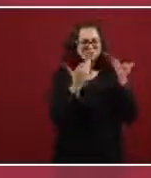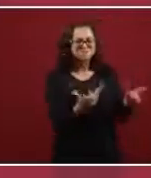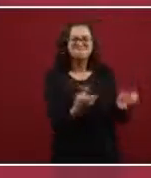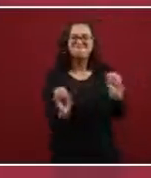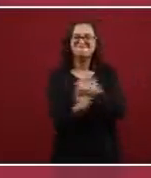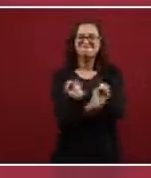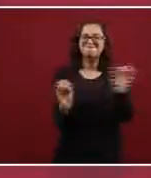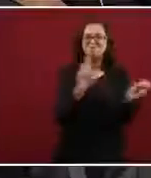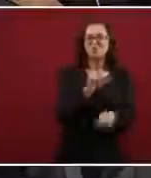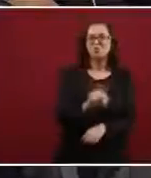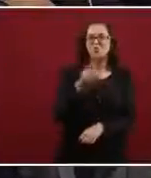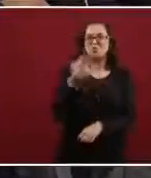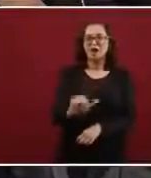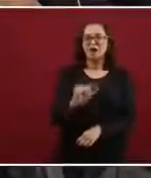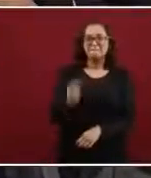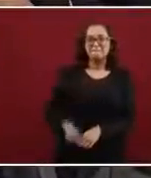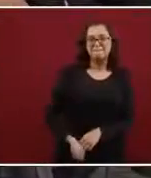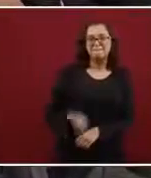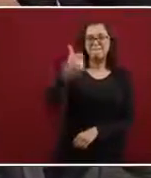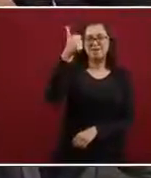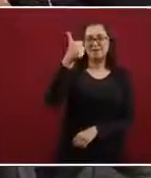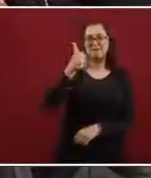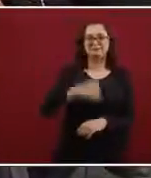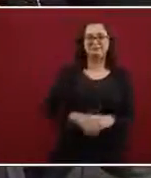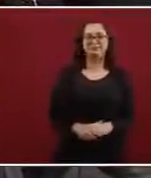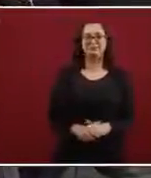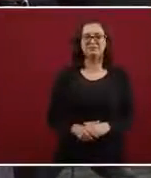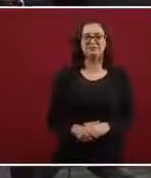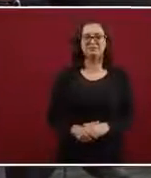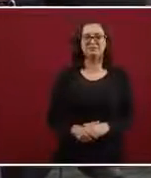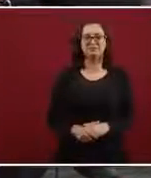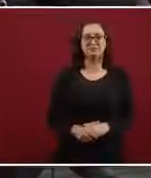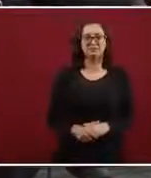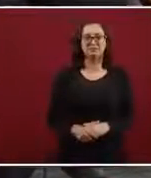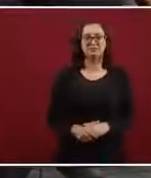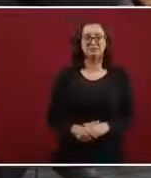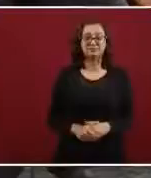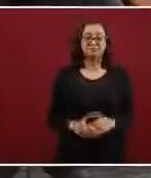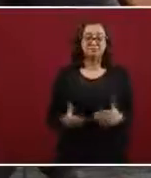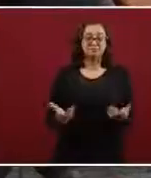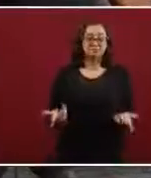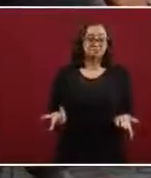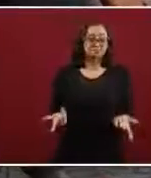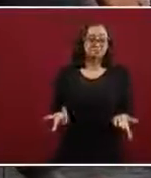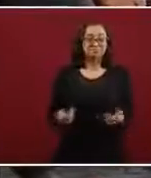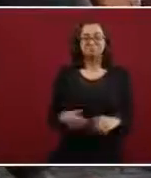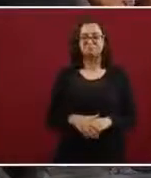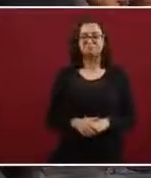Nunca. Entonces,